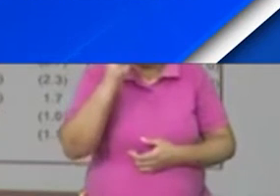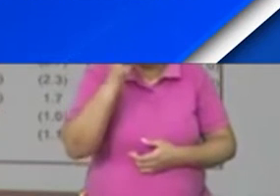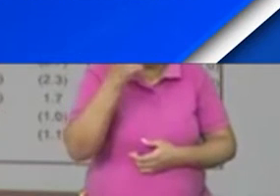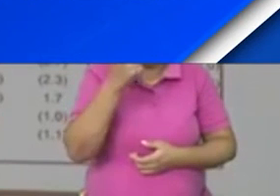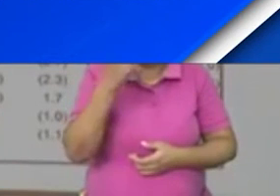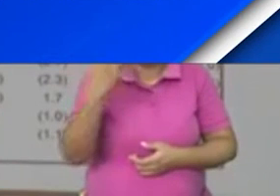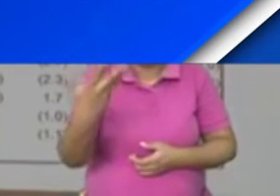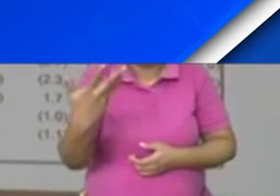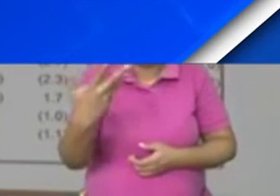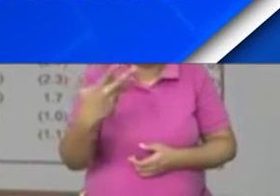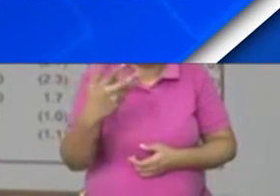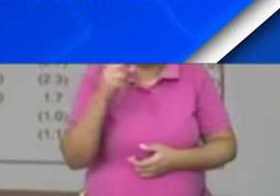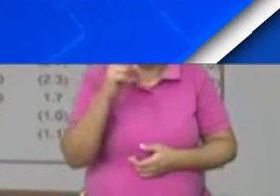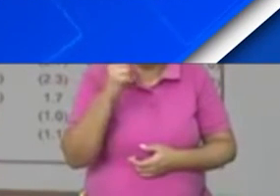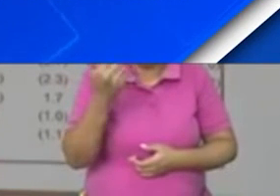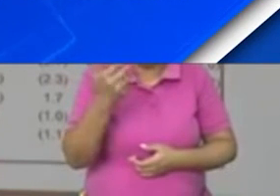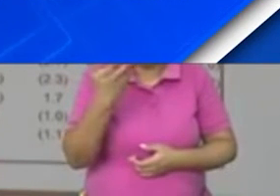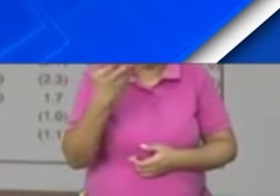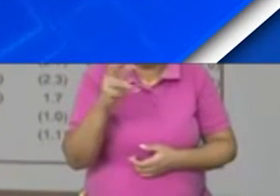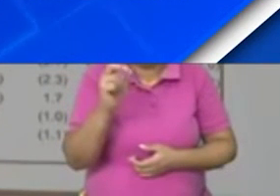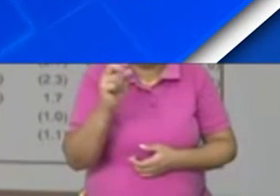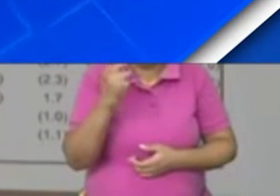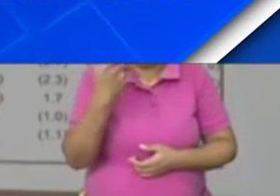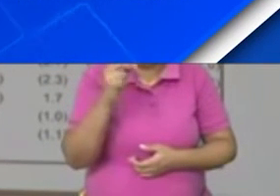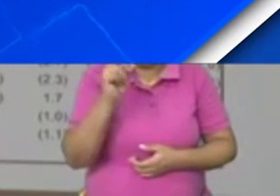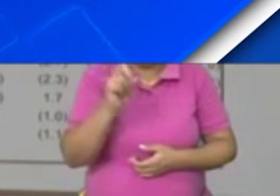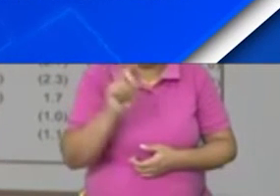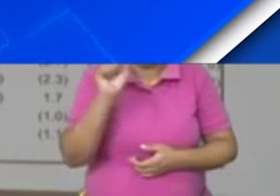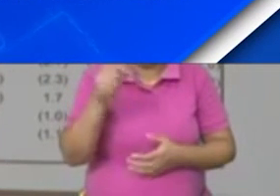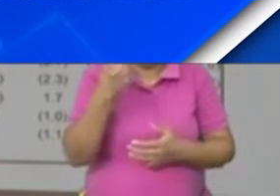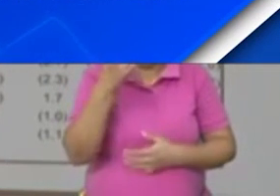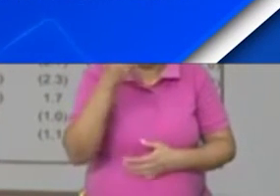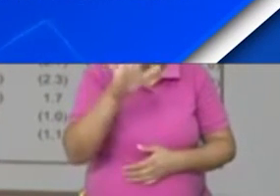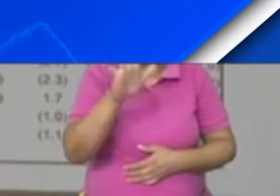109, el gasto total